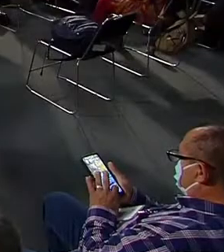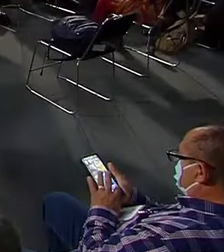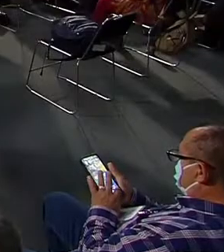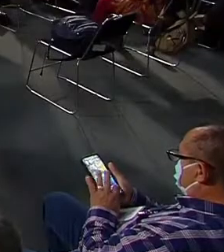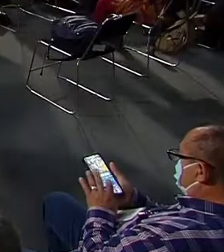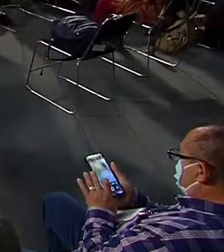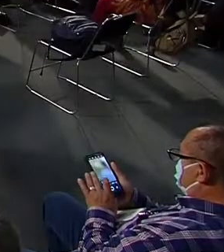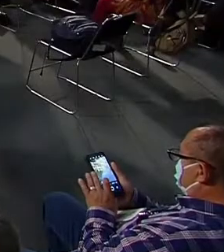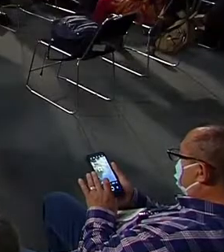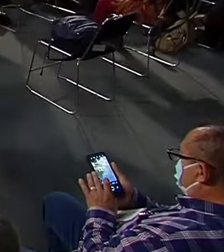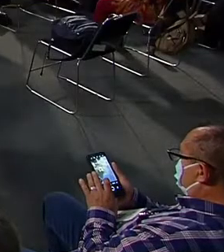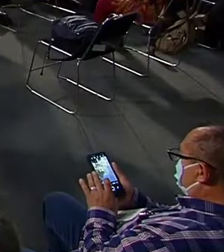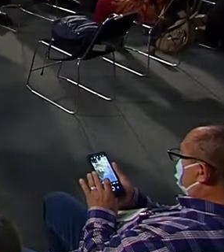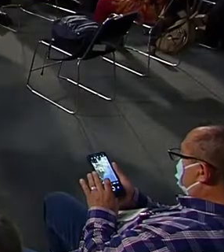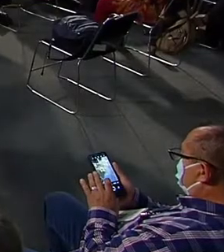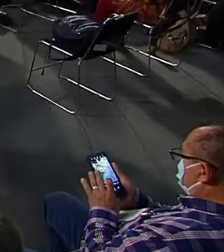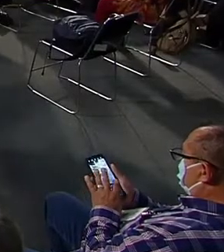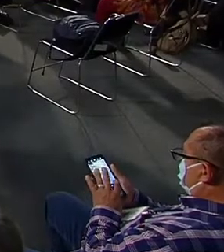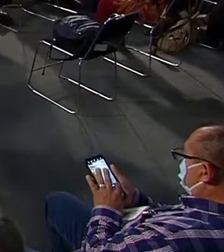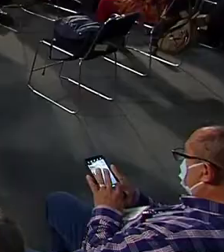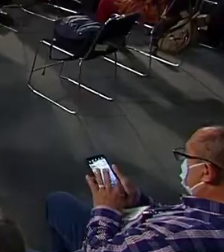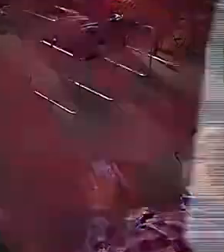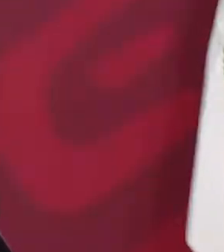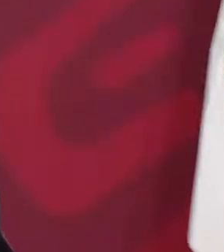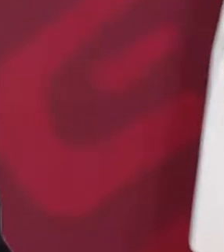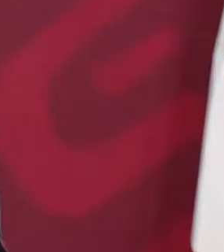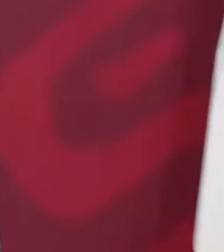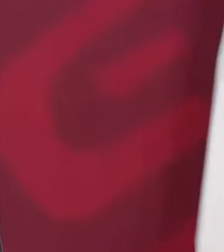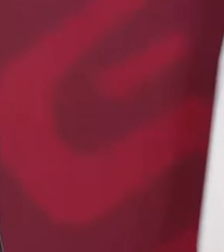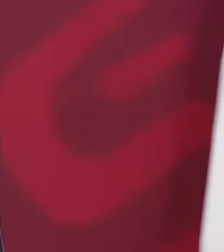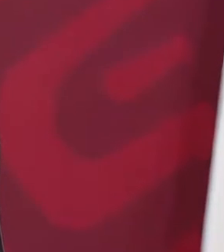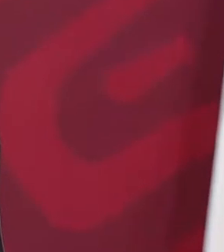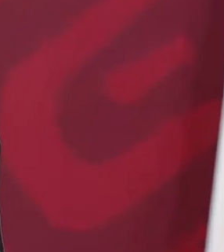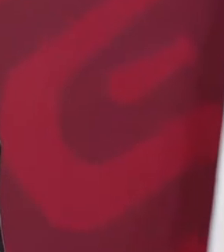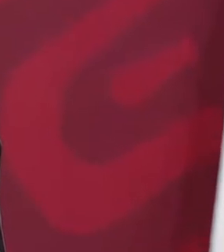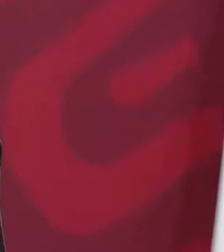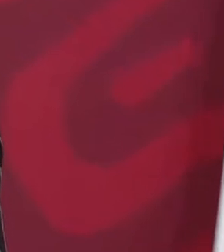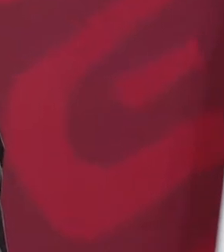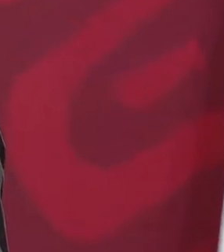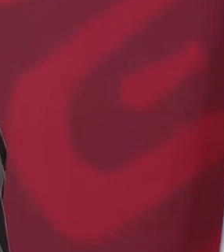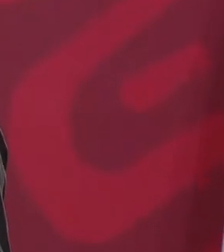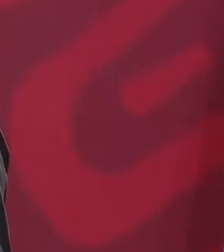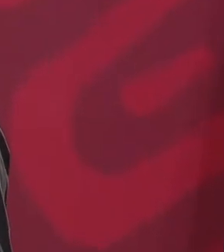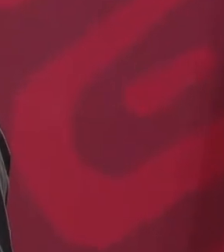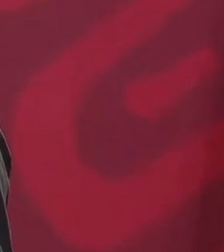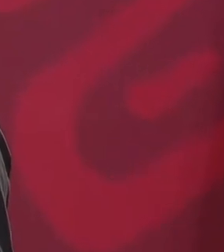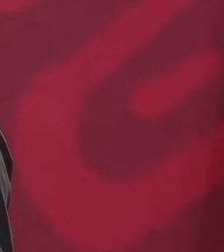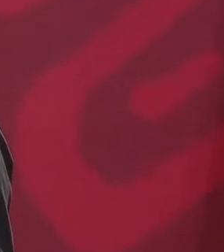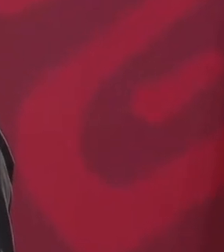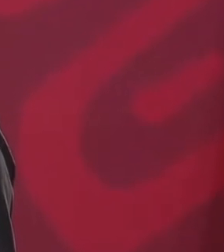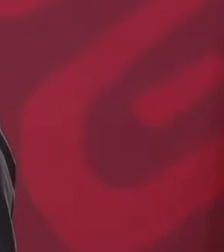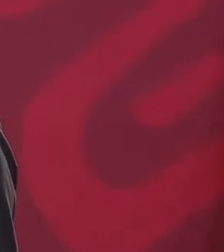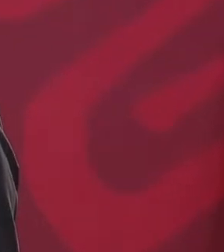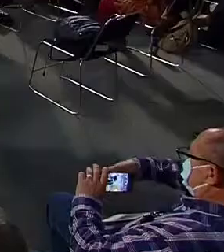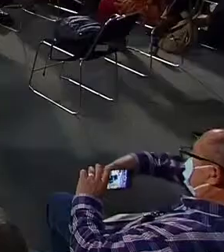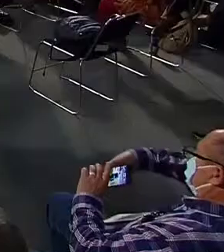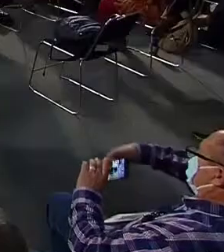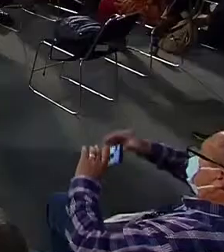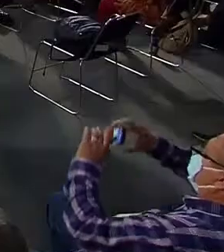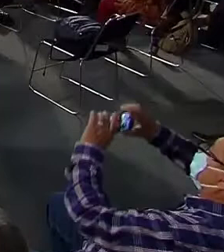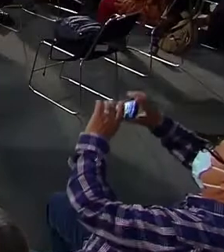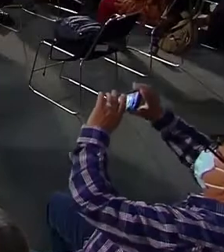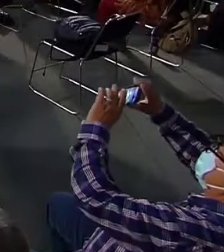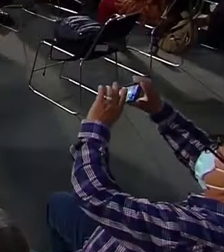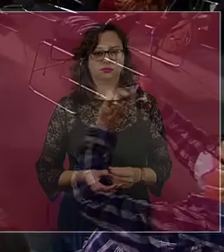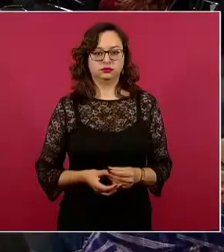el evitar la desintegración de las familias. O el papel que se cree que deben de tener las mujeres dentro de la